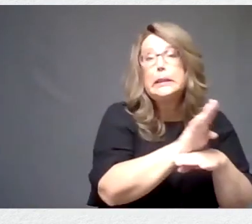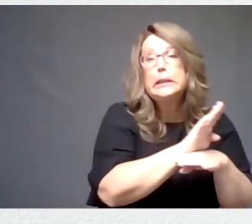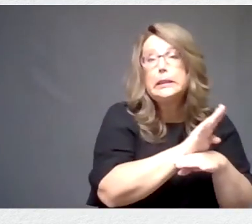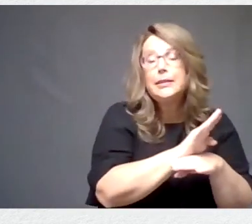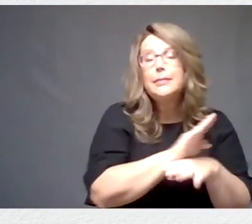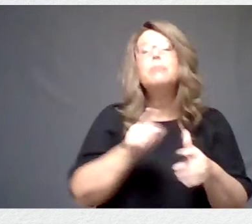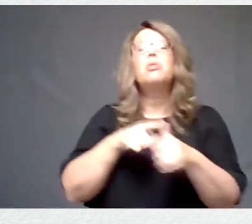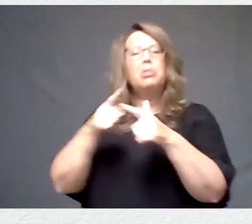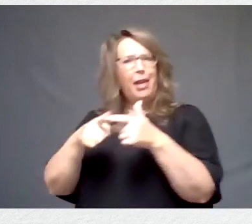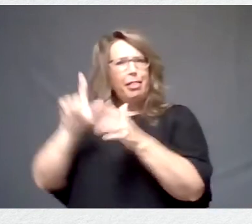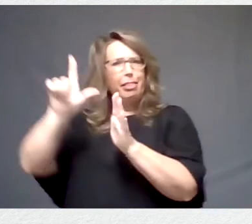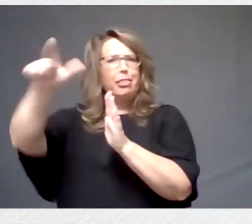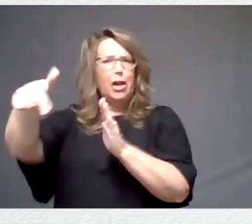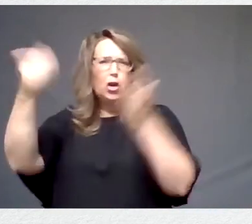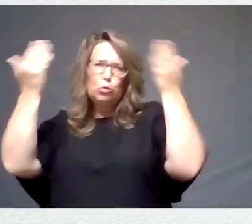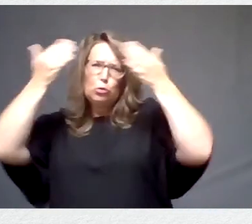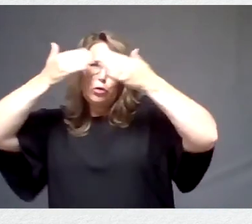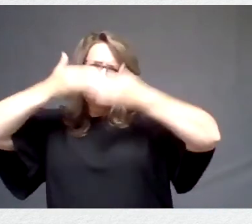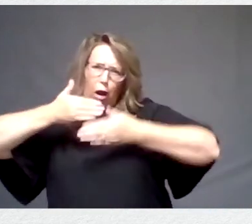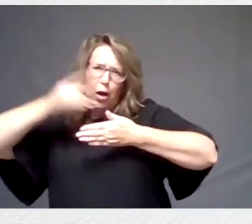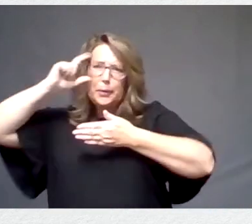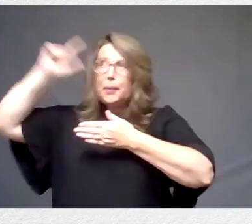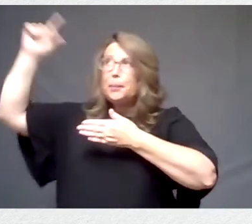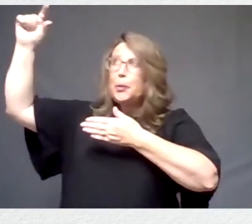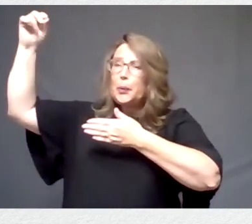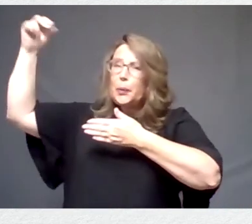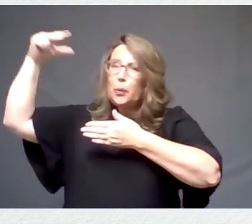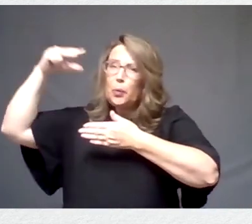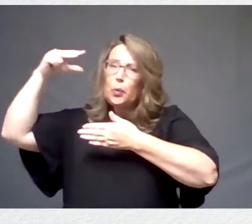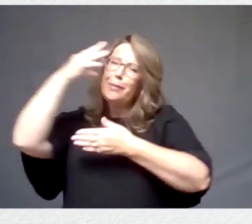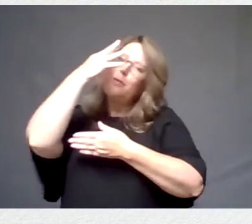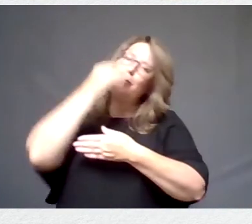dark, save for the moon, and we sleep. Please.